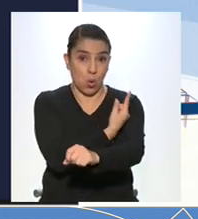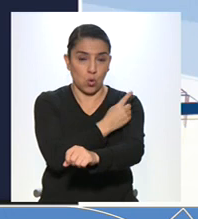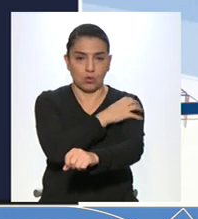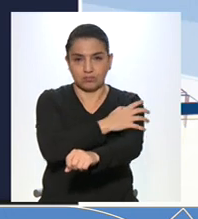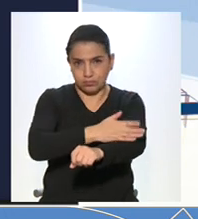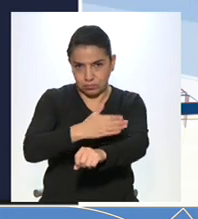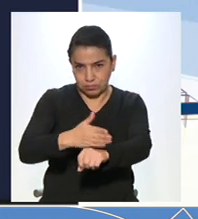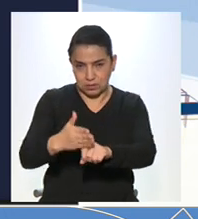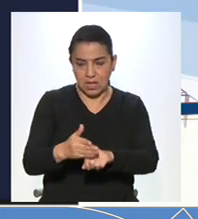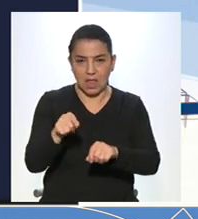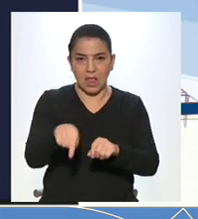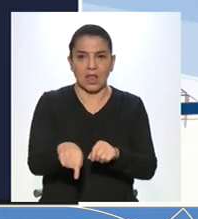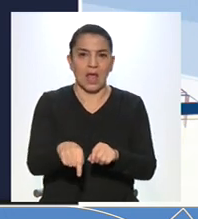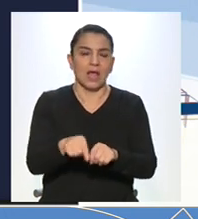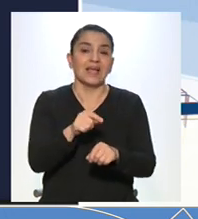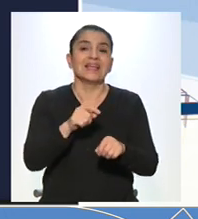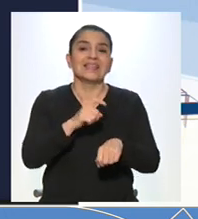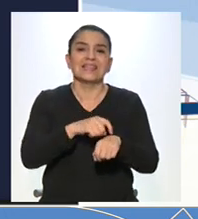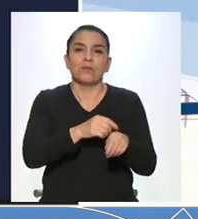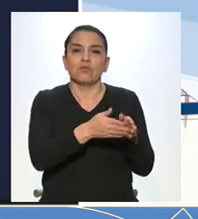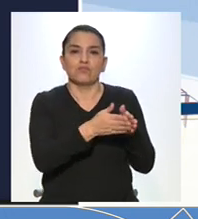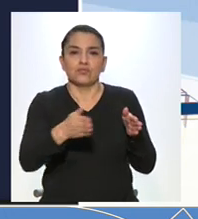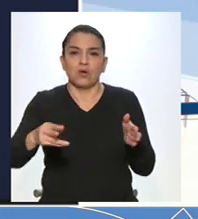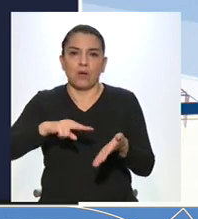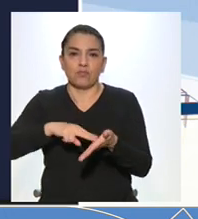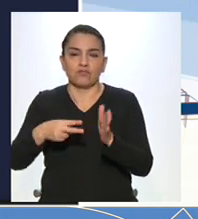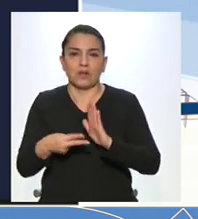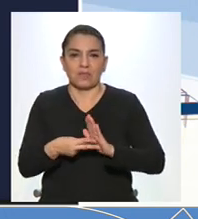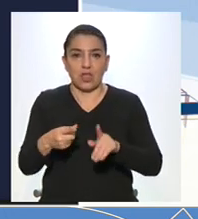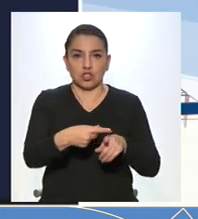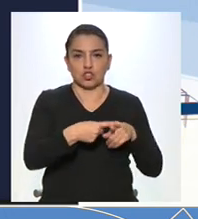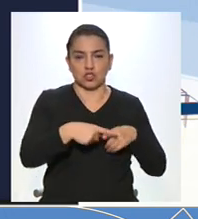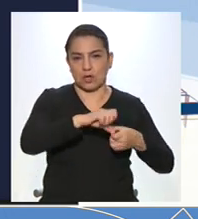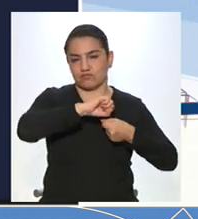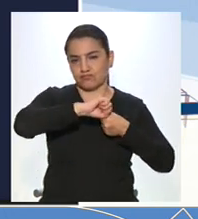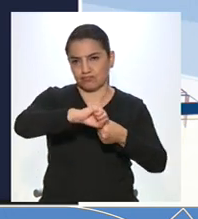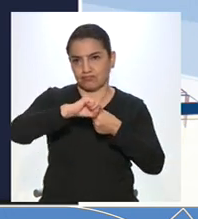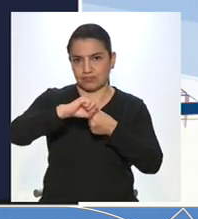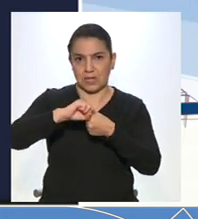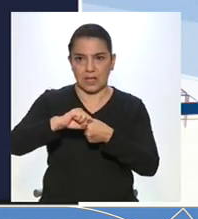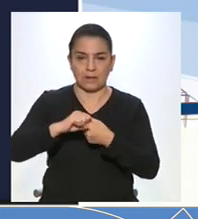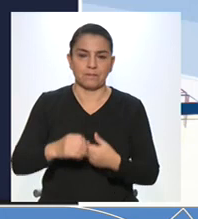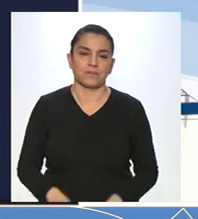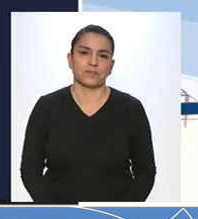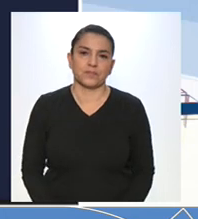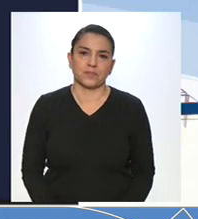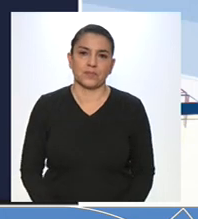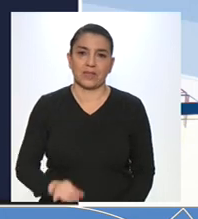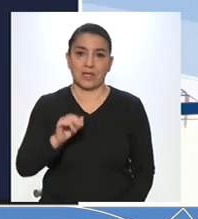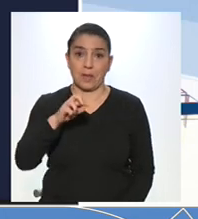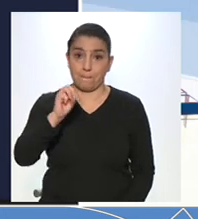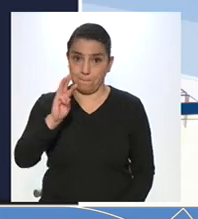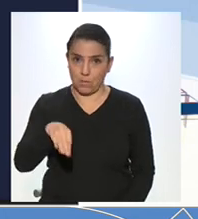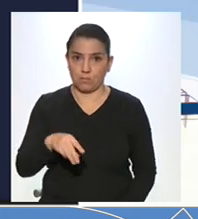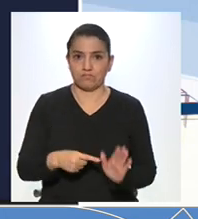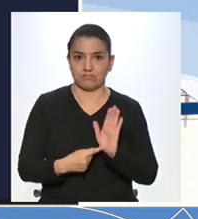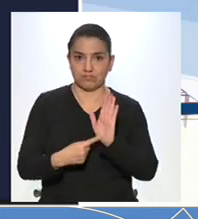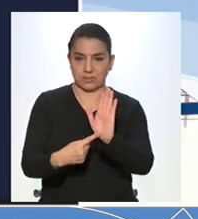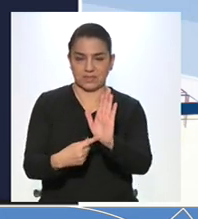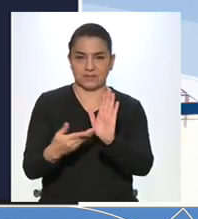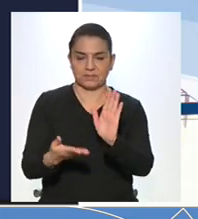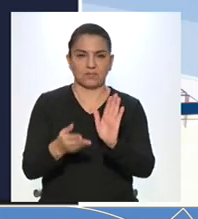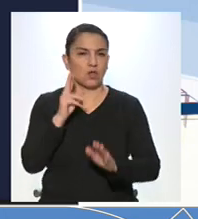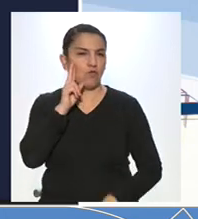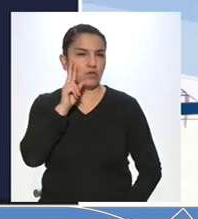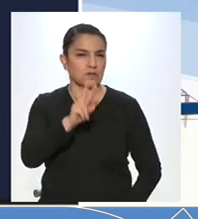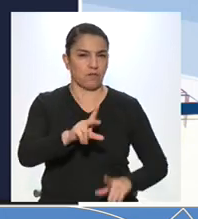que abarca la crisis social y la crisis del COVID-19, lo que se reporta en uno de los recuadros del IPOM. Como se puede observar en